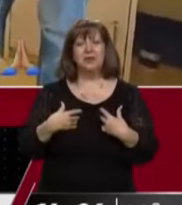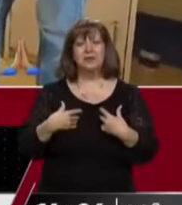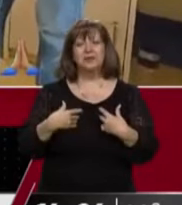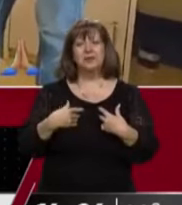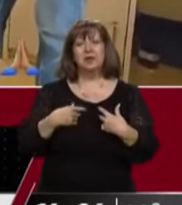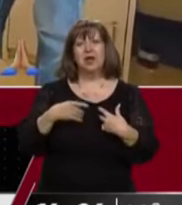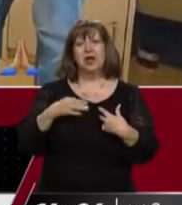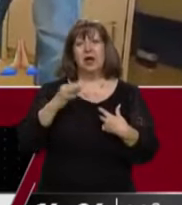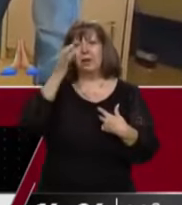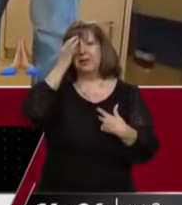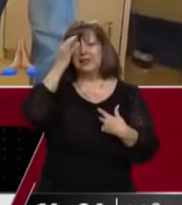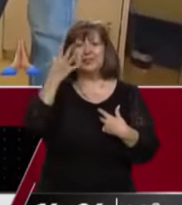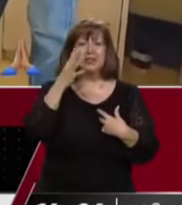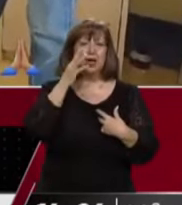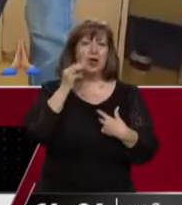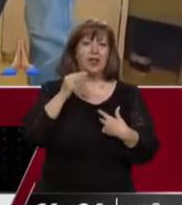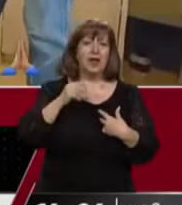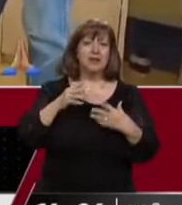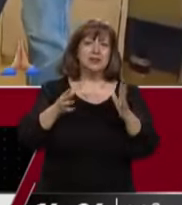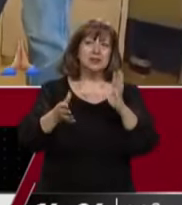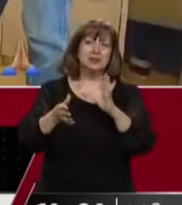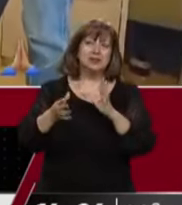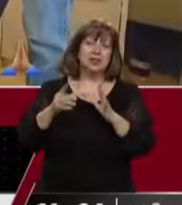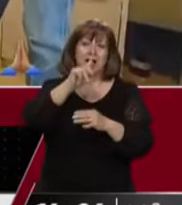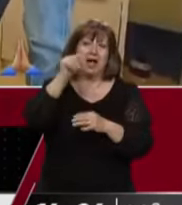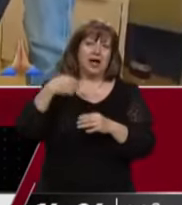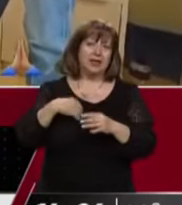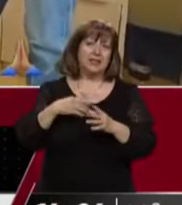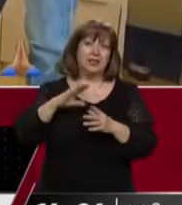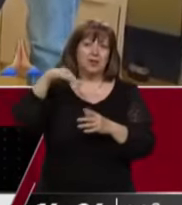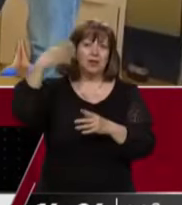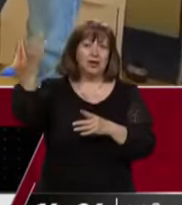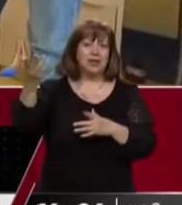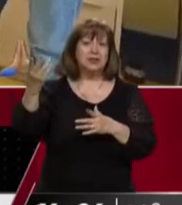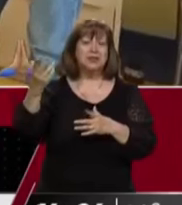Estuvimos casi 25 días afuera del país, así